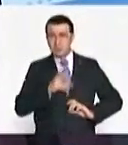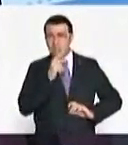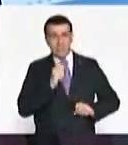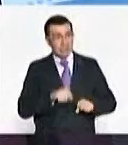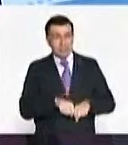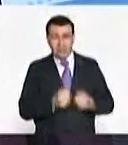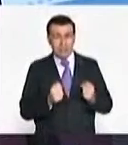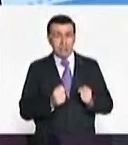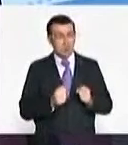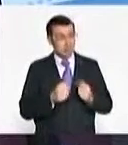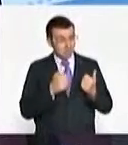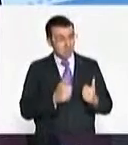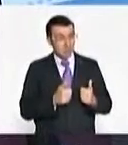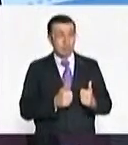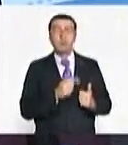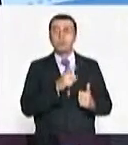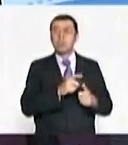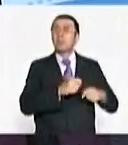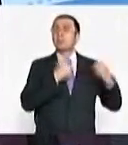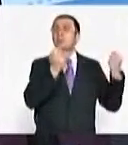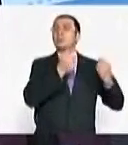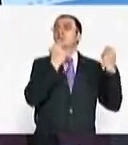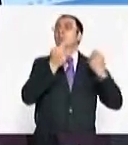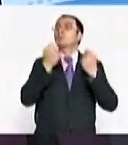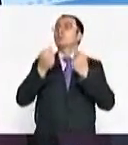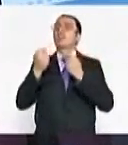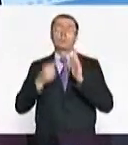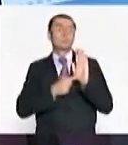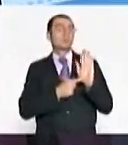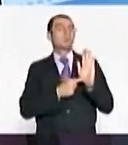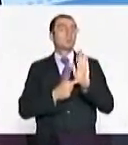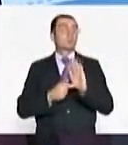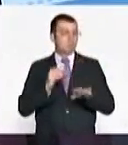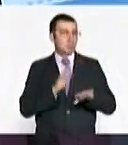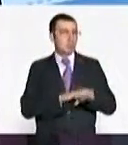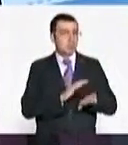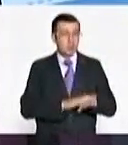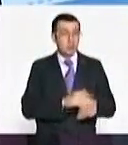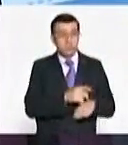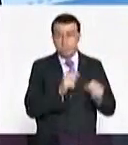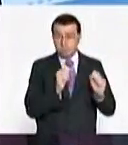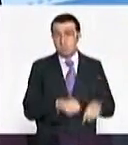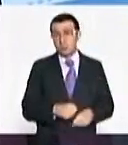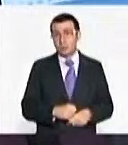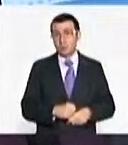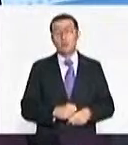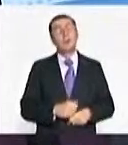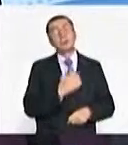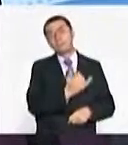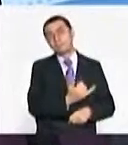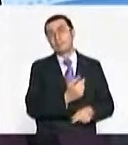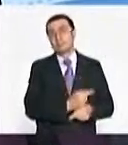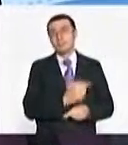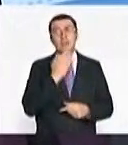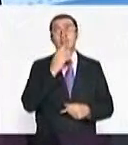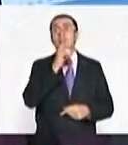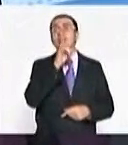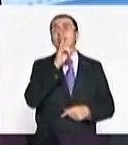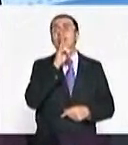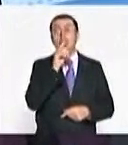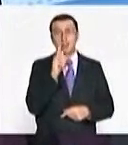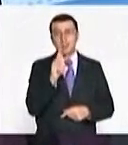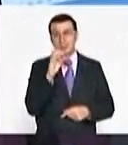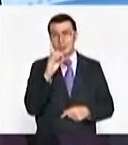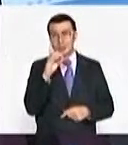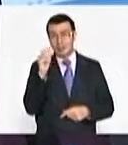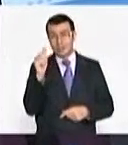beneficio que los daños que produce, entonces generalmente pueden salir al mercado y son autorizados por las entidades encargadas, por ejemplo en Estados Unidos, la FDA,